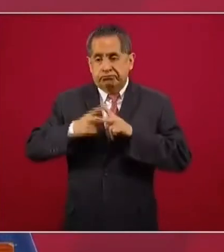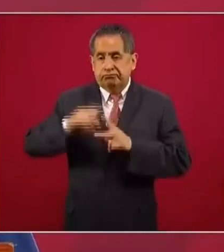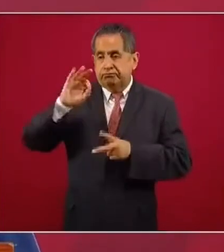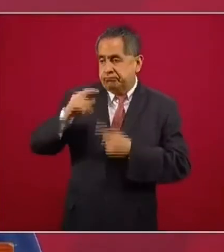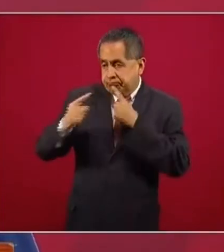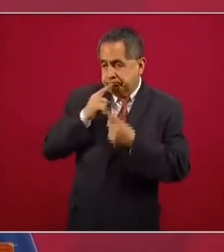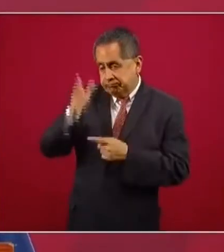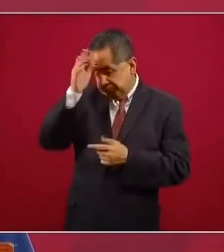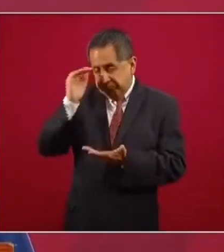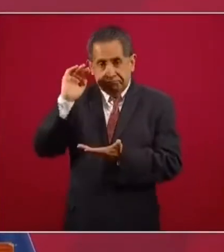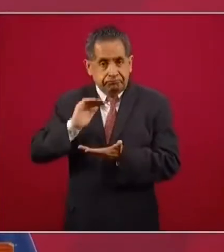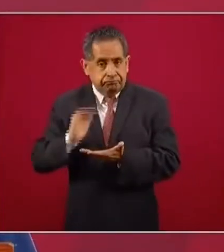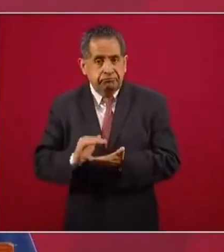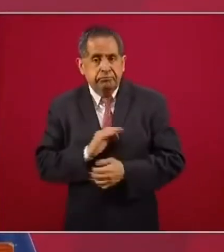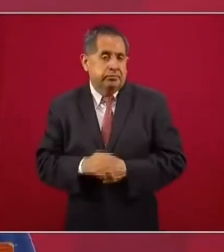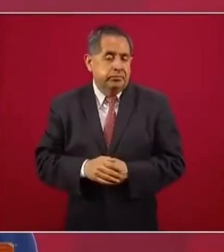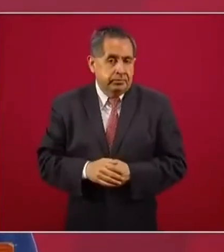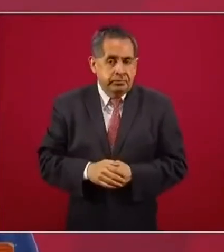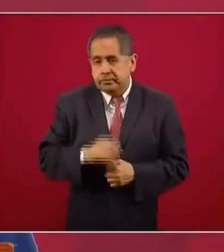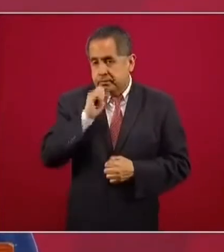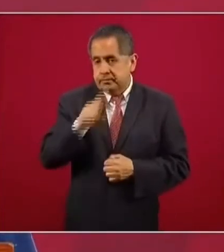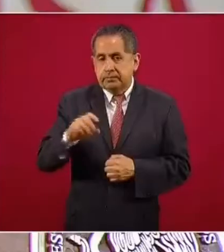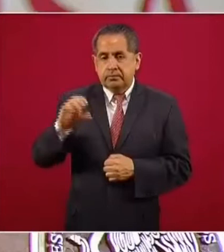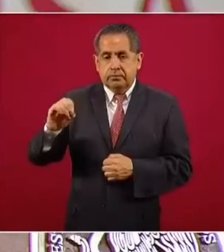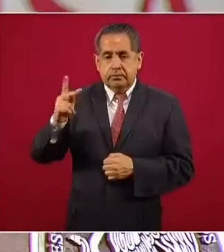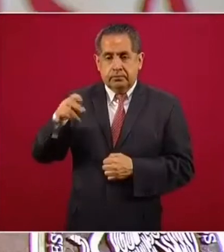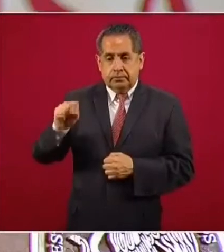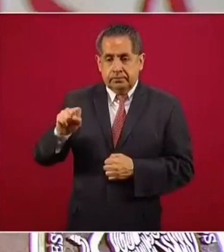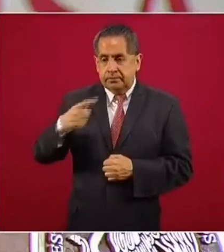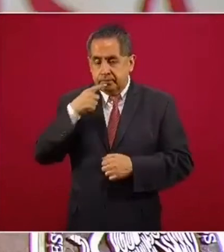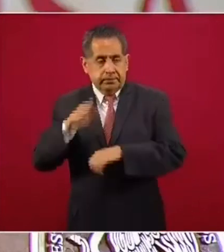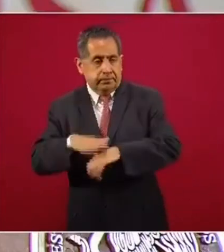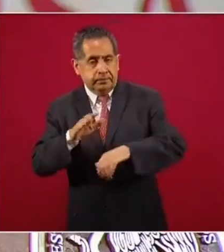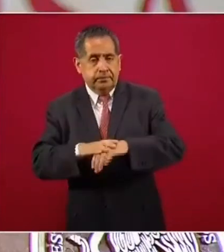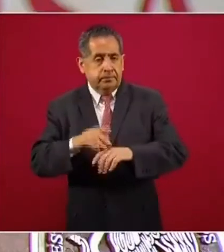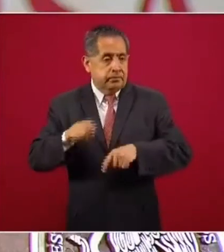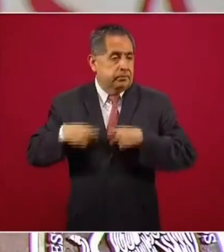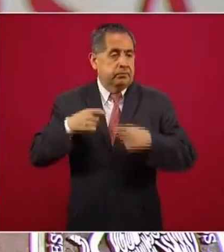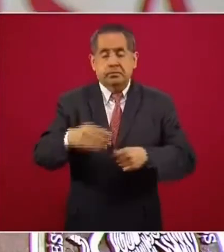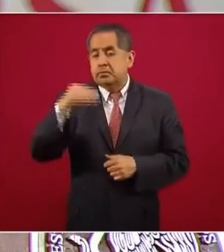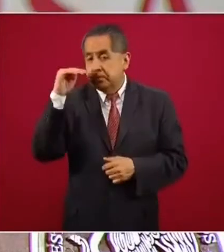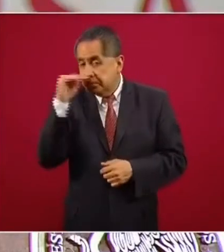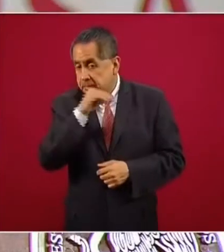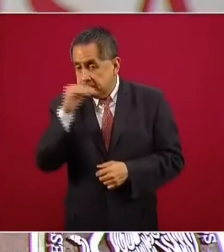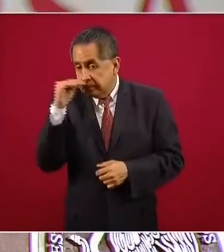Salud. Además del precio, la OPS ofrece sin costo para los países, y en el caso